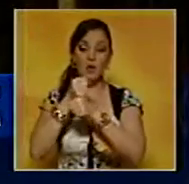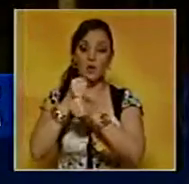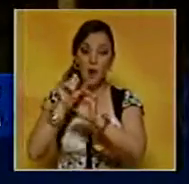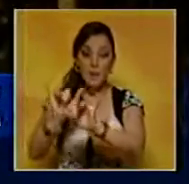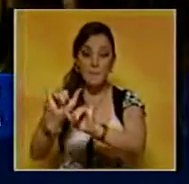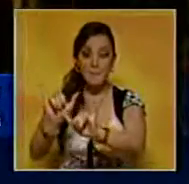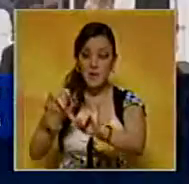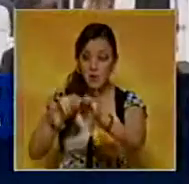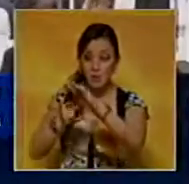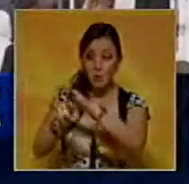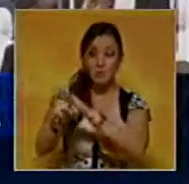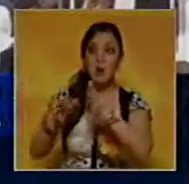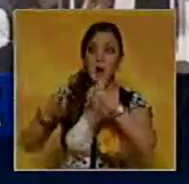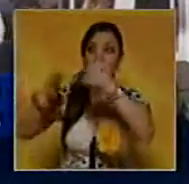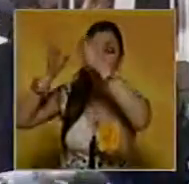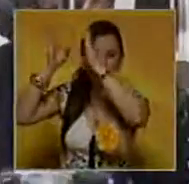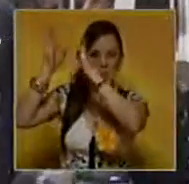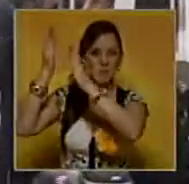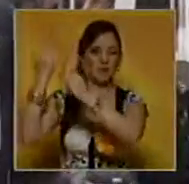que fue allanado en la redada del pasado miércoles